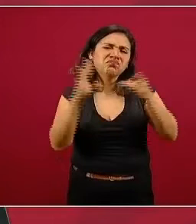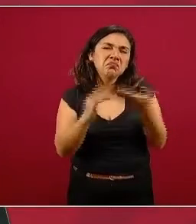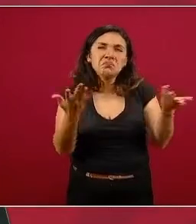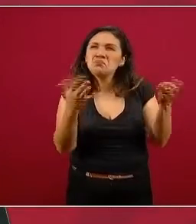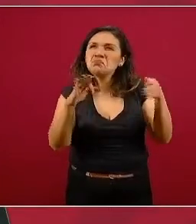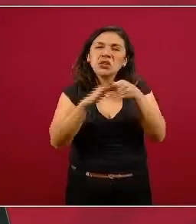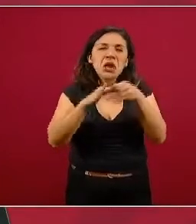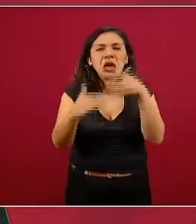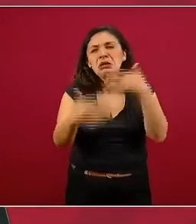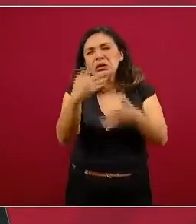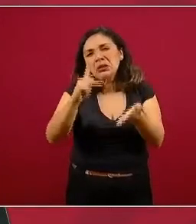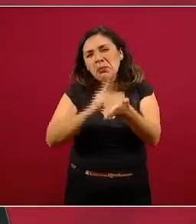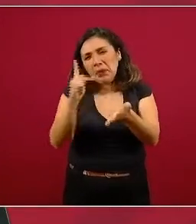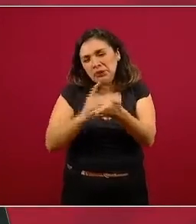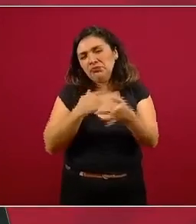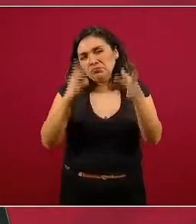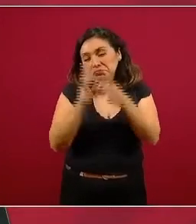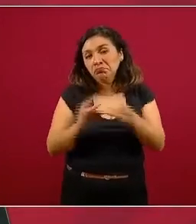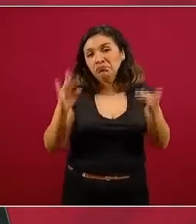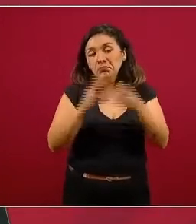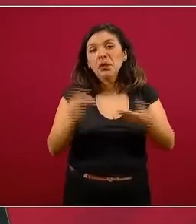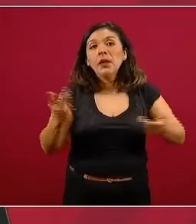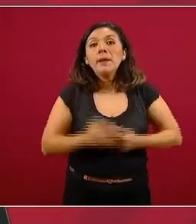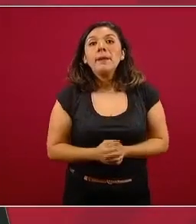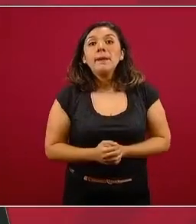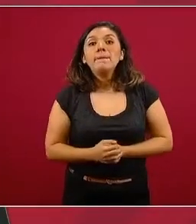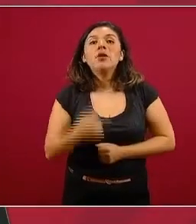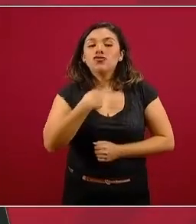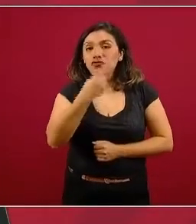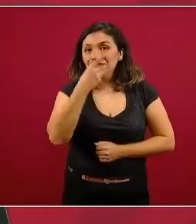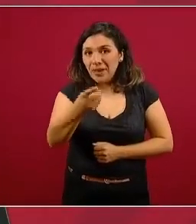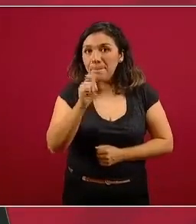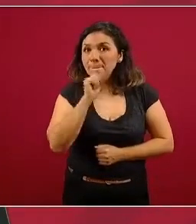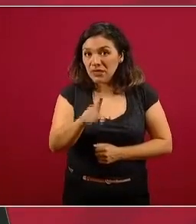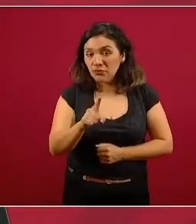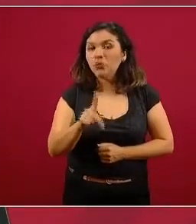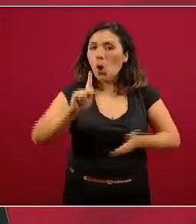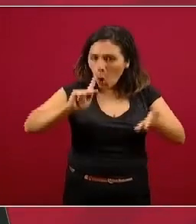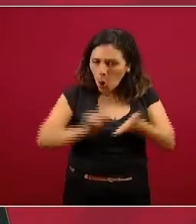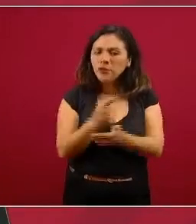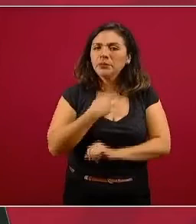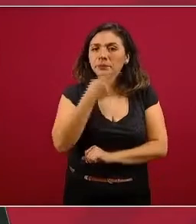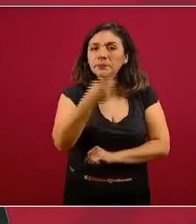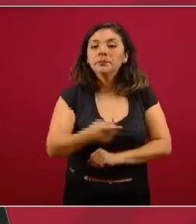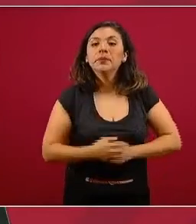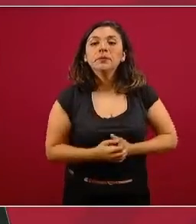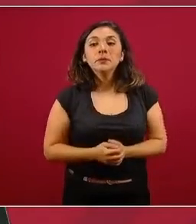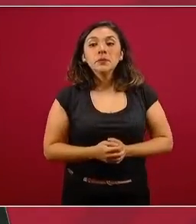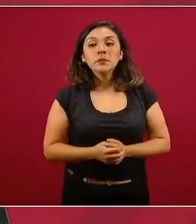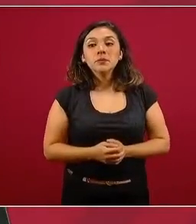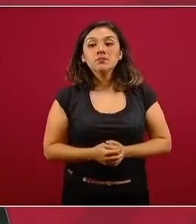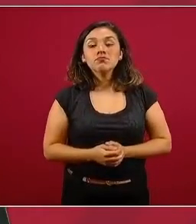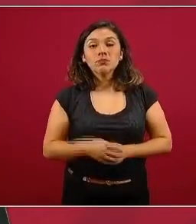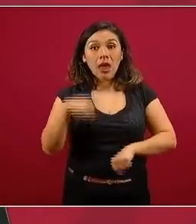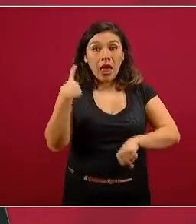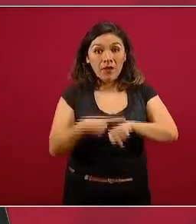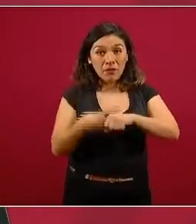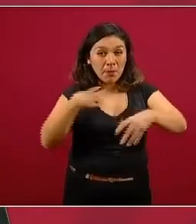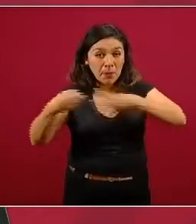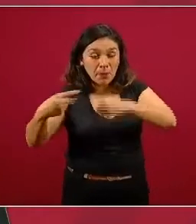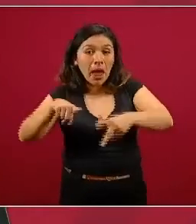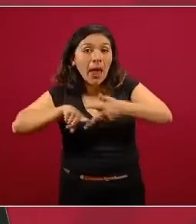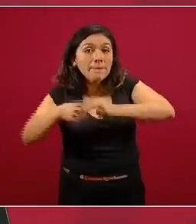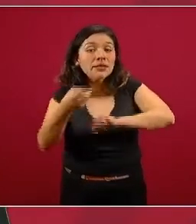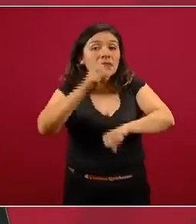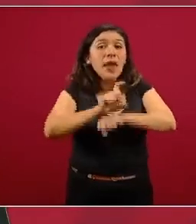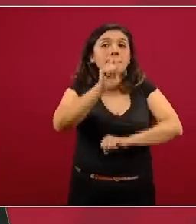menos unas 15 ocasiones, y hemos dicho lo siguiente, lo volvemos a decir. La epidemia empezó el 28 de